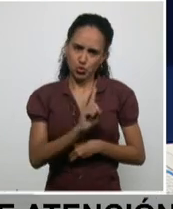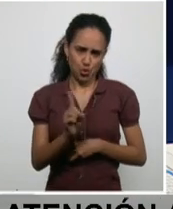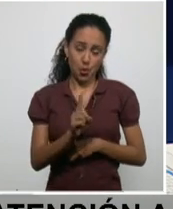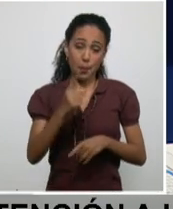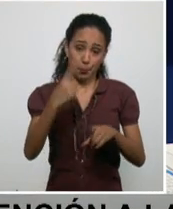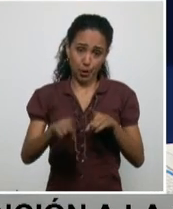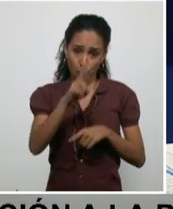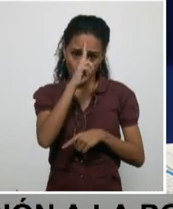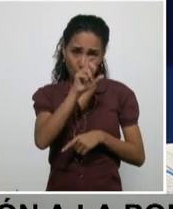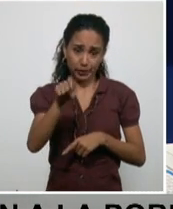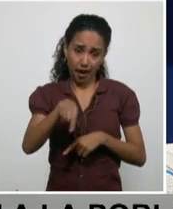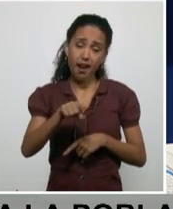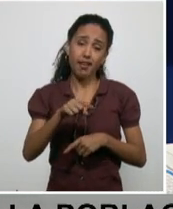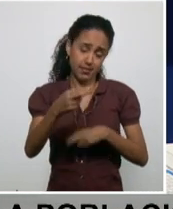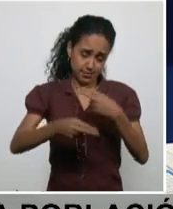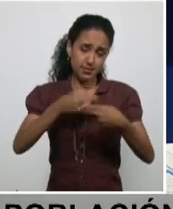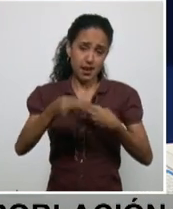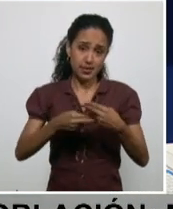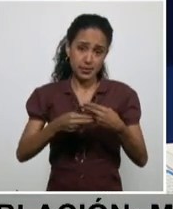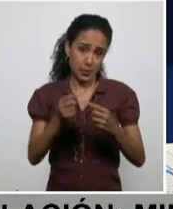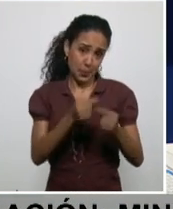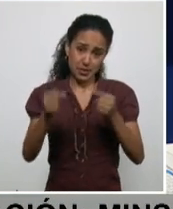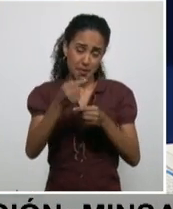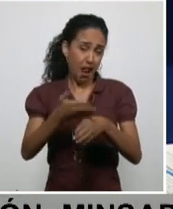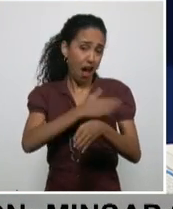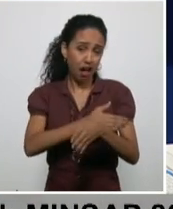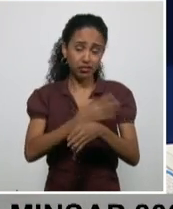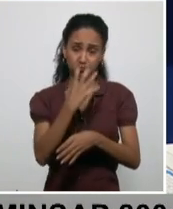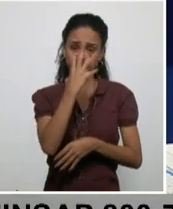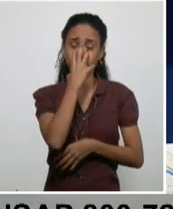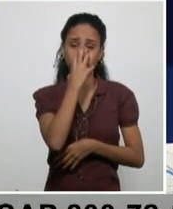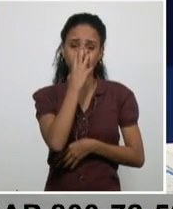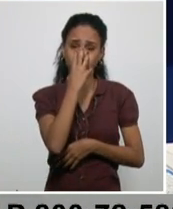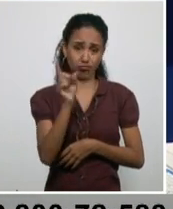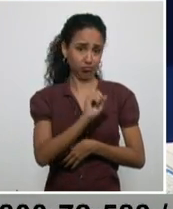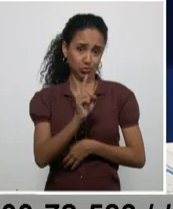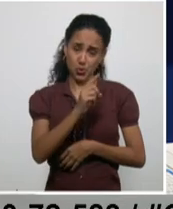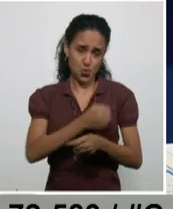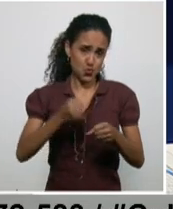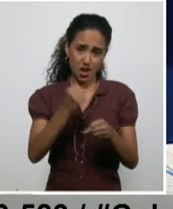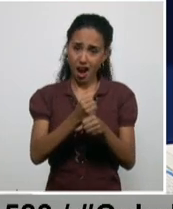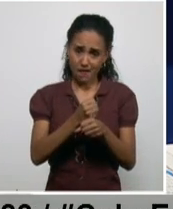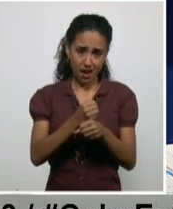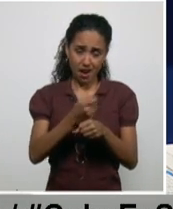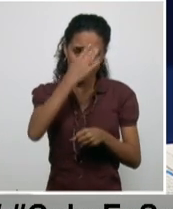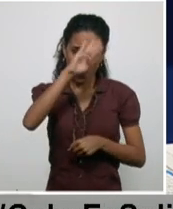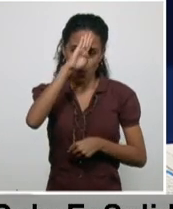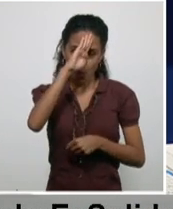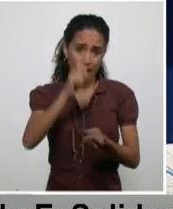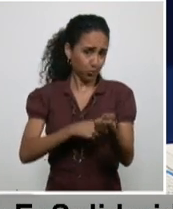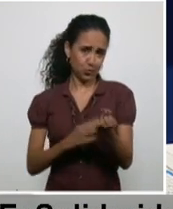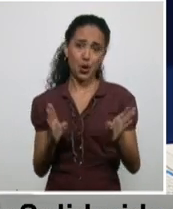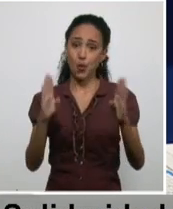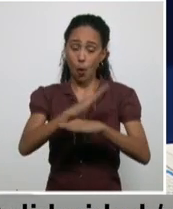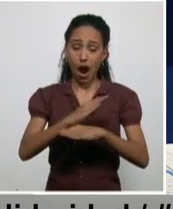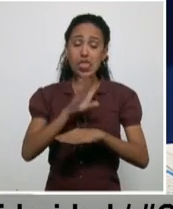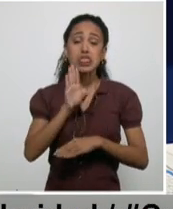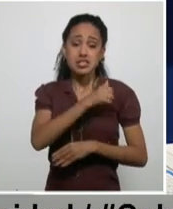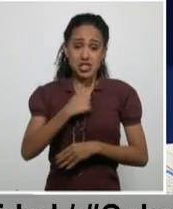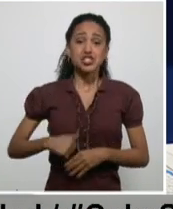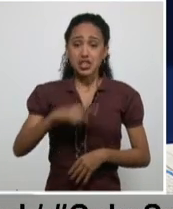empezando por el nasobuco. Eso en Cuba no había esa cultura, dicen que en China sí, pero bueno. Y en dependencia